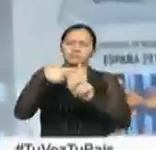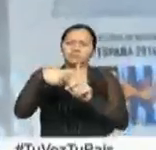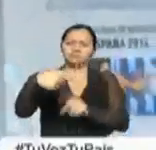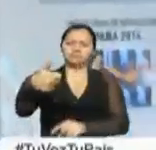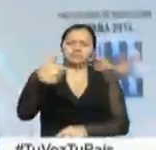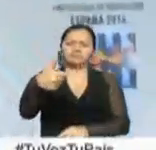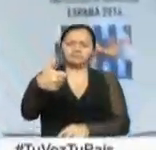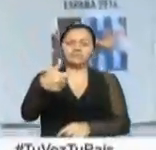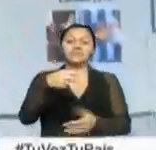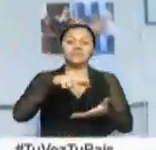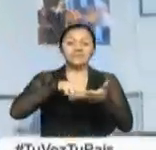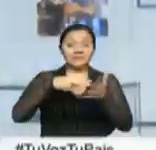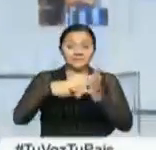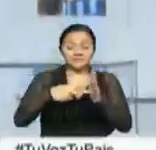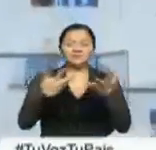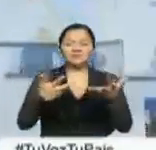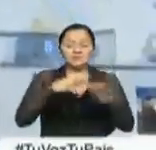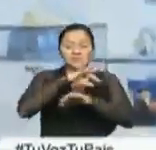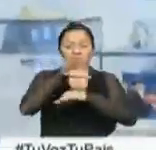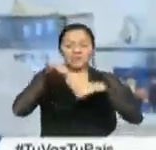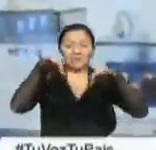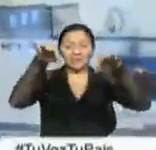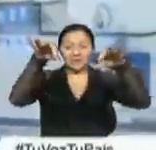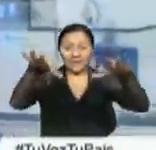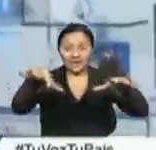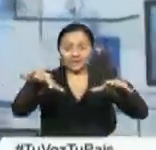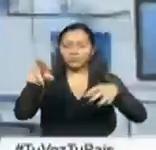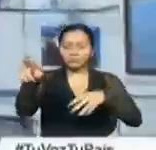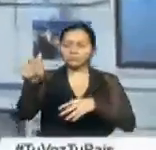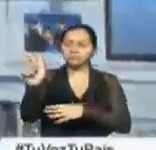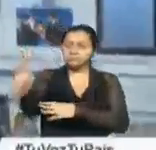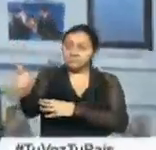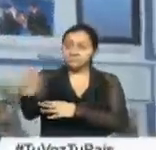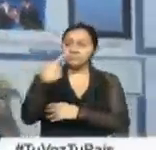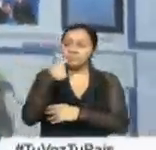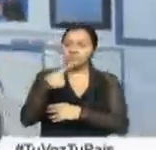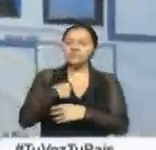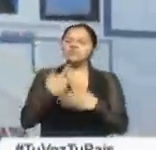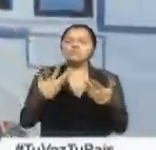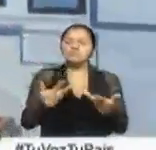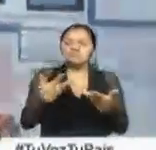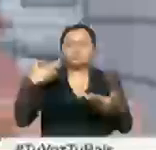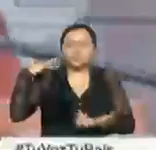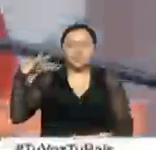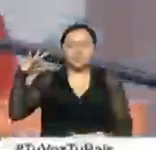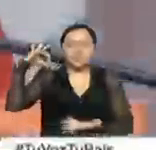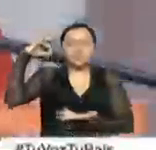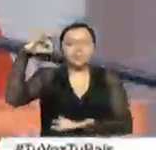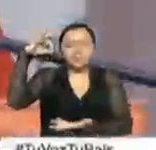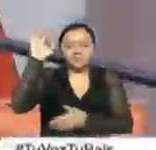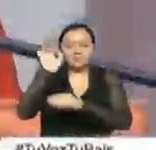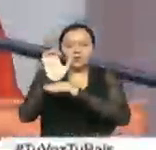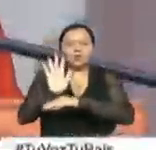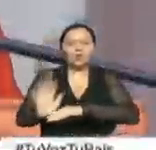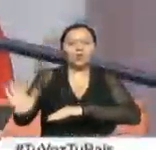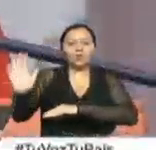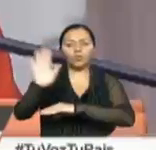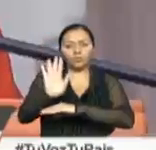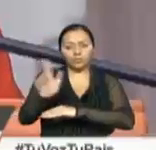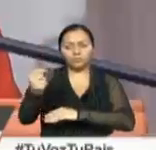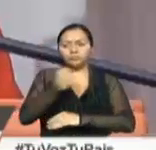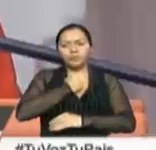porque son regalos que según usted mismo lo expresa, se los dieron a usted como representante del